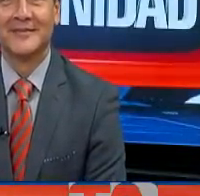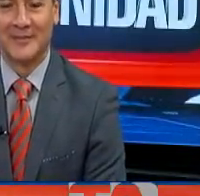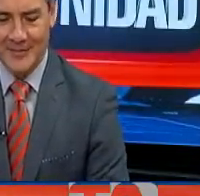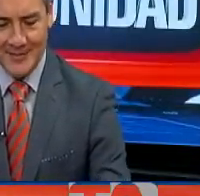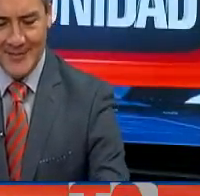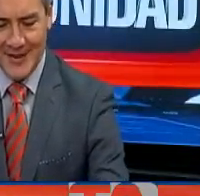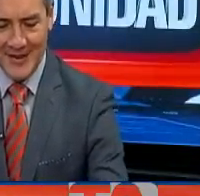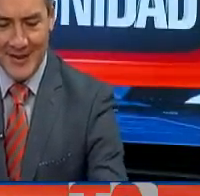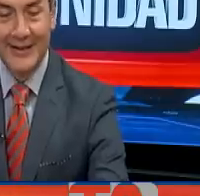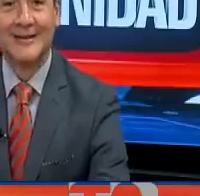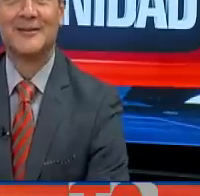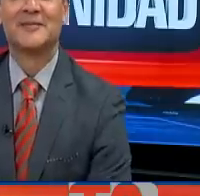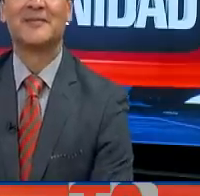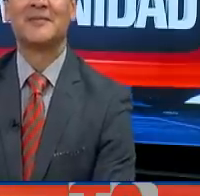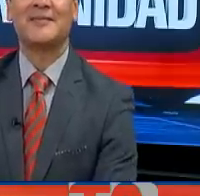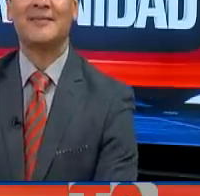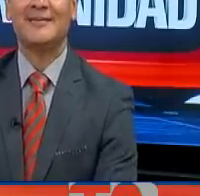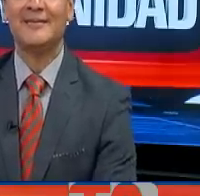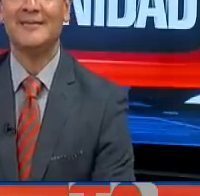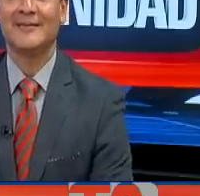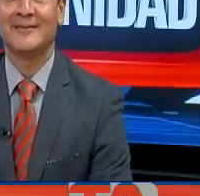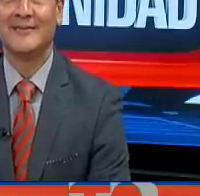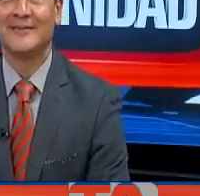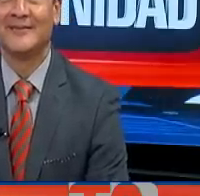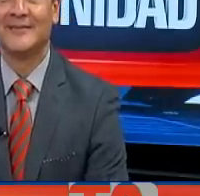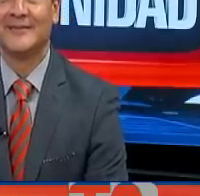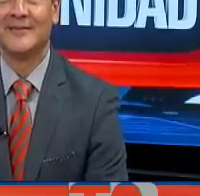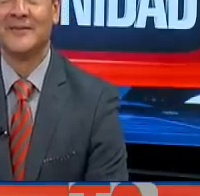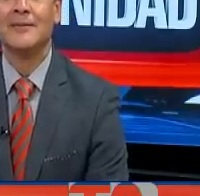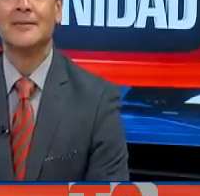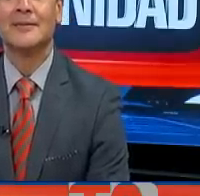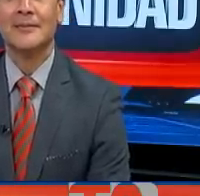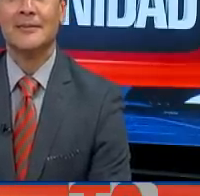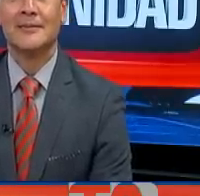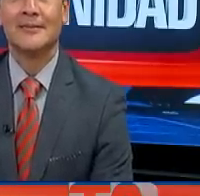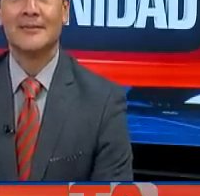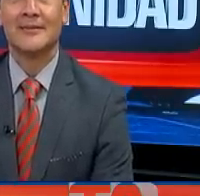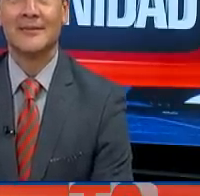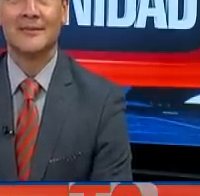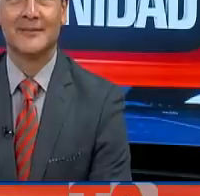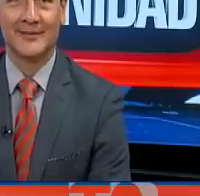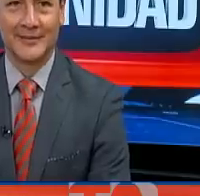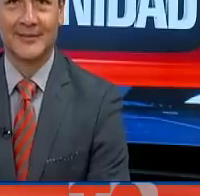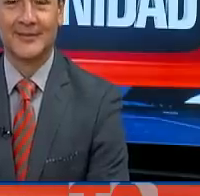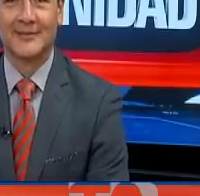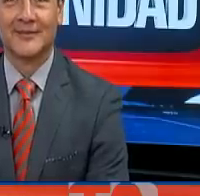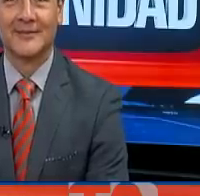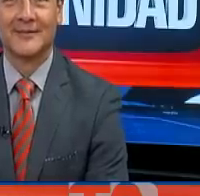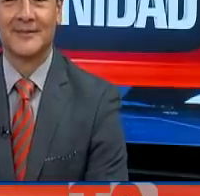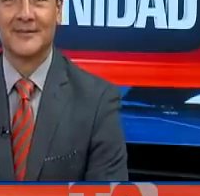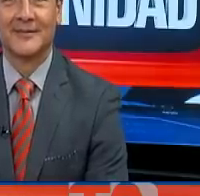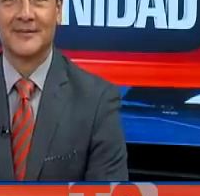5:55. ¿Qué tal? Muy buenos días. Les damos la bienvenida a su noticiero de la comunidad de 24 horas y los saludamos en